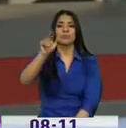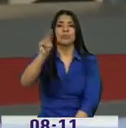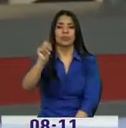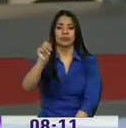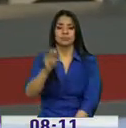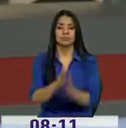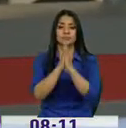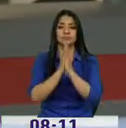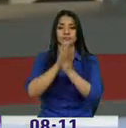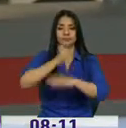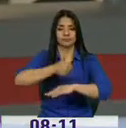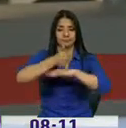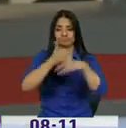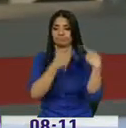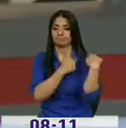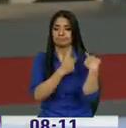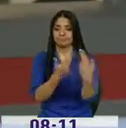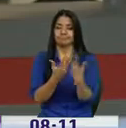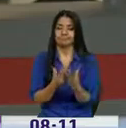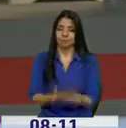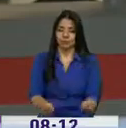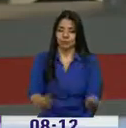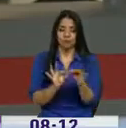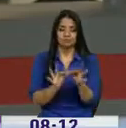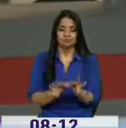Solicitan a las autoridades competentes su reparación.